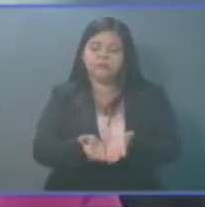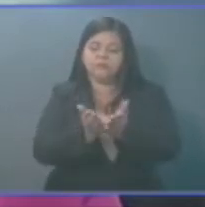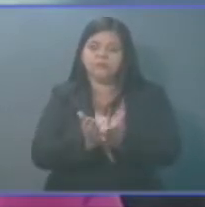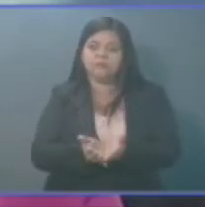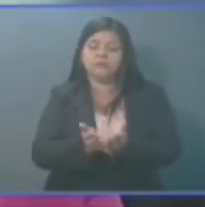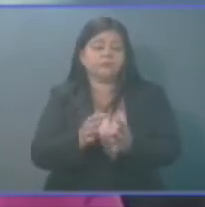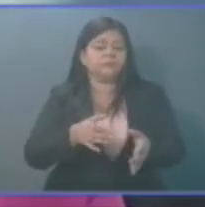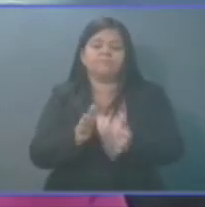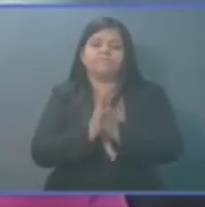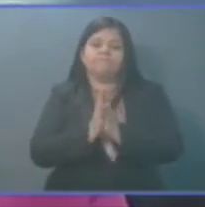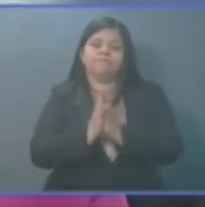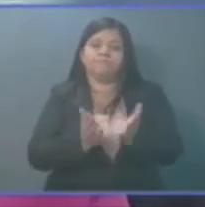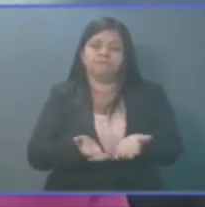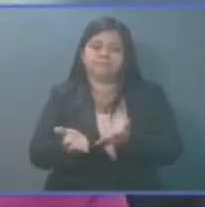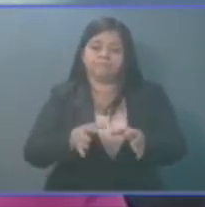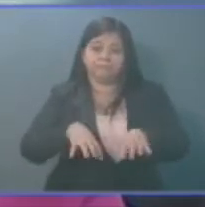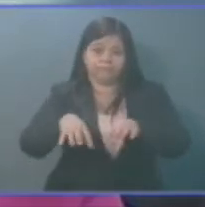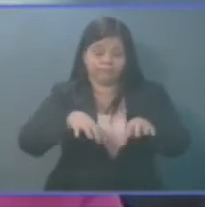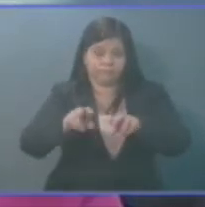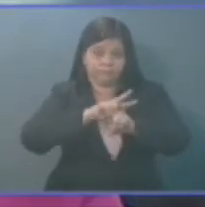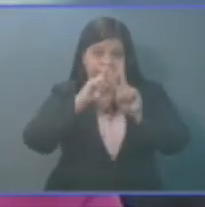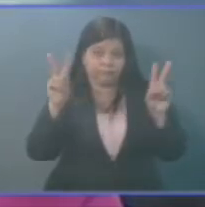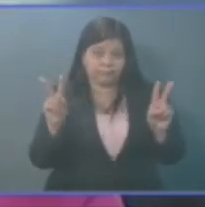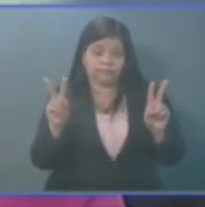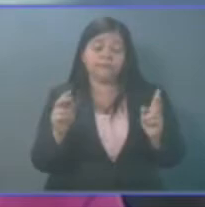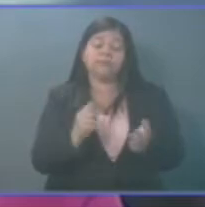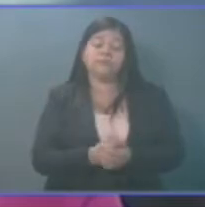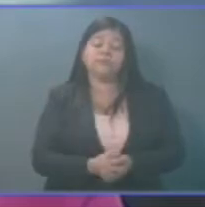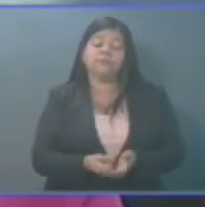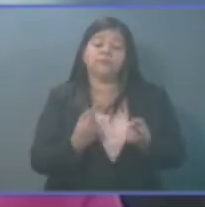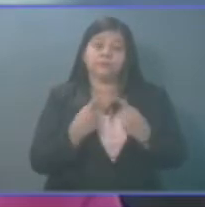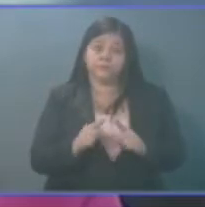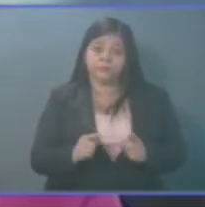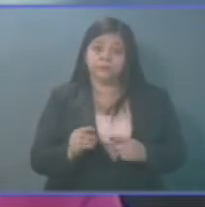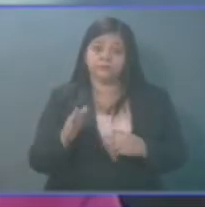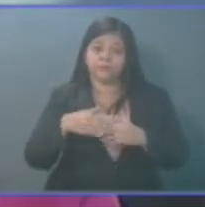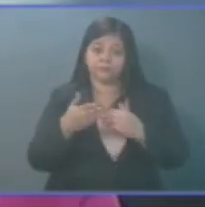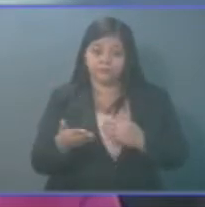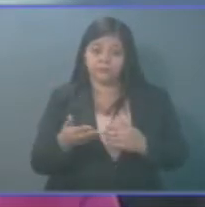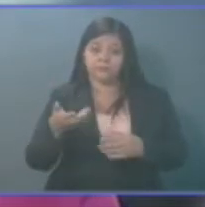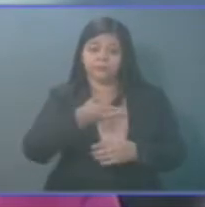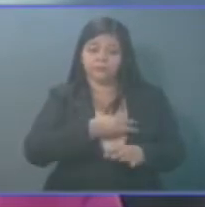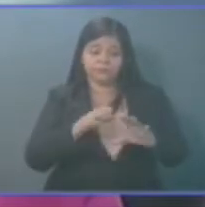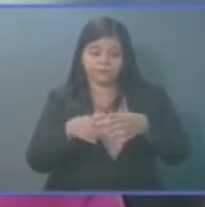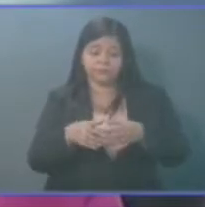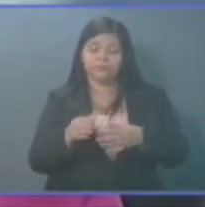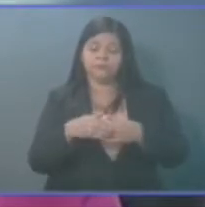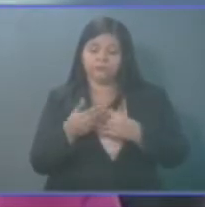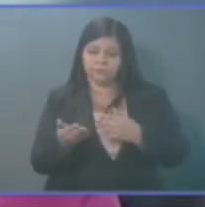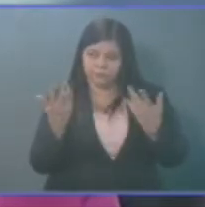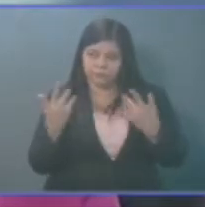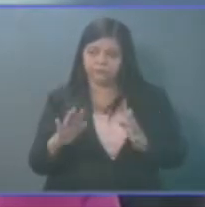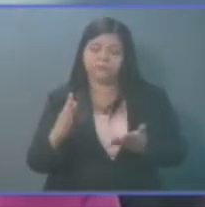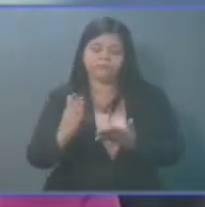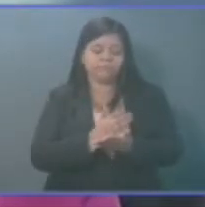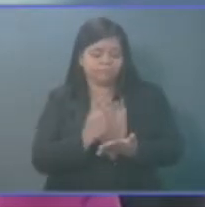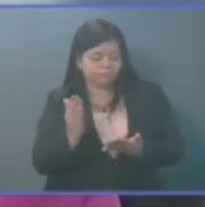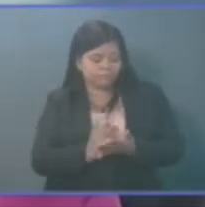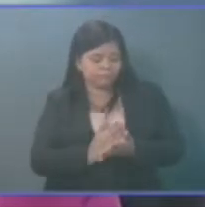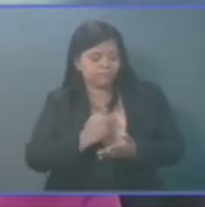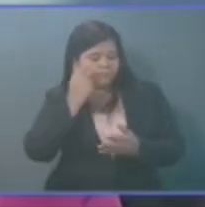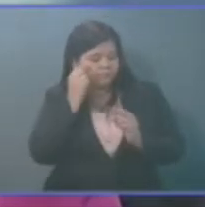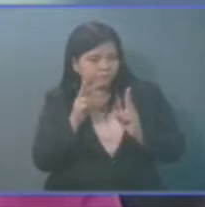de La Paz, que en razón de lo antes expuesto, la comisión que suscribe después del estudio y análisis